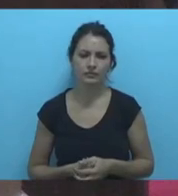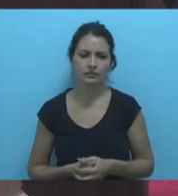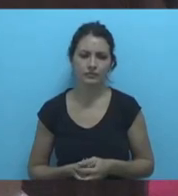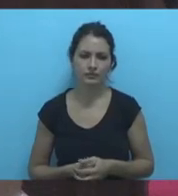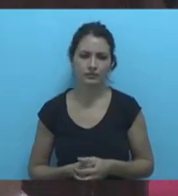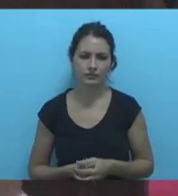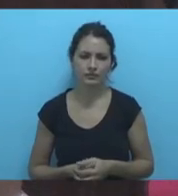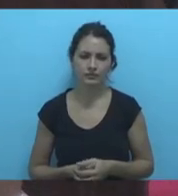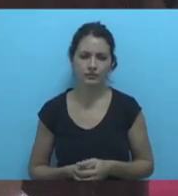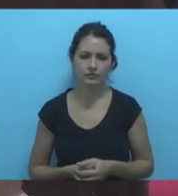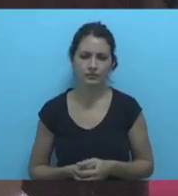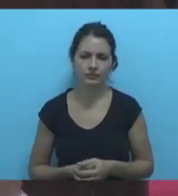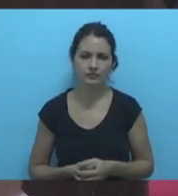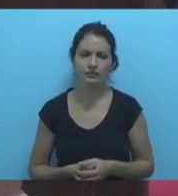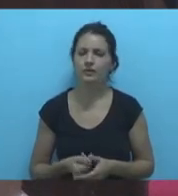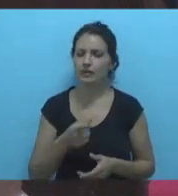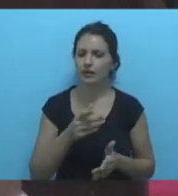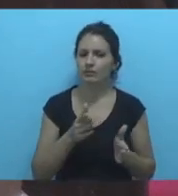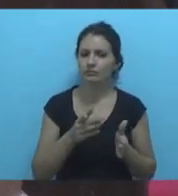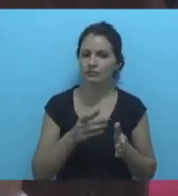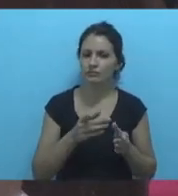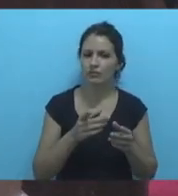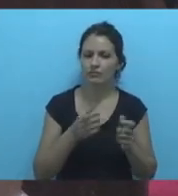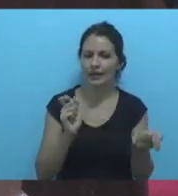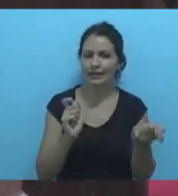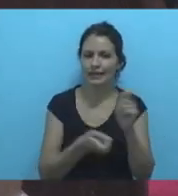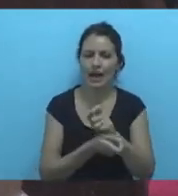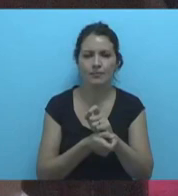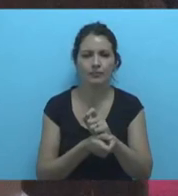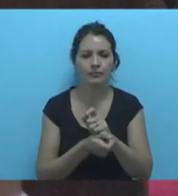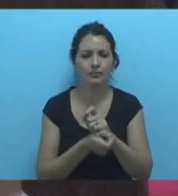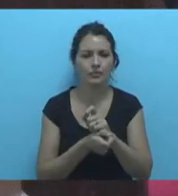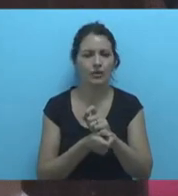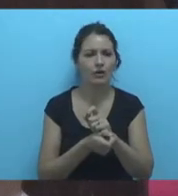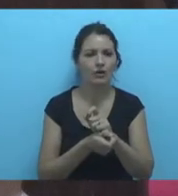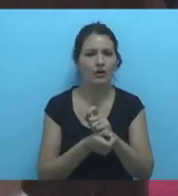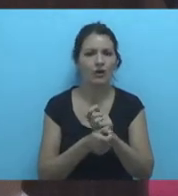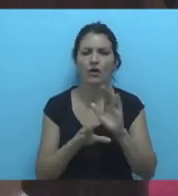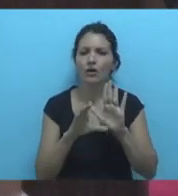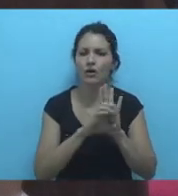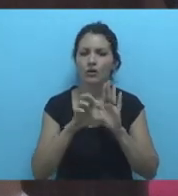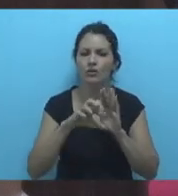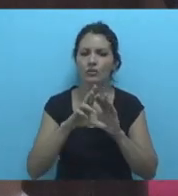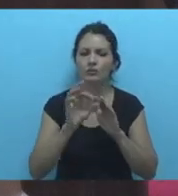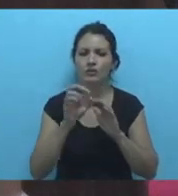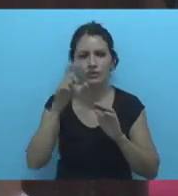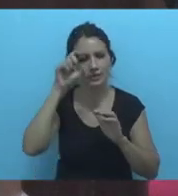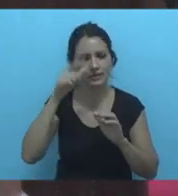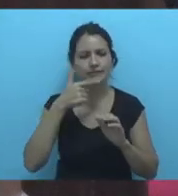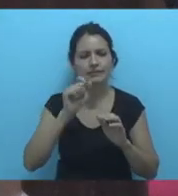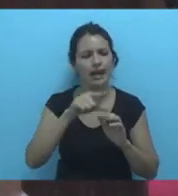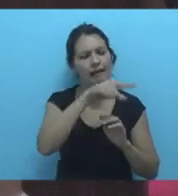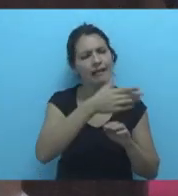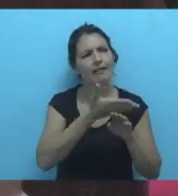para encarar nuevamente un proceso a lo que fue la reforma procesal, la reforma al Código Procesal Penal, Roberto